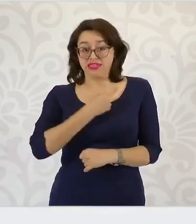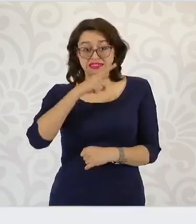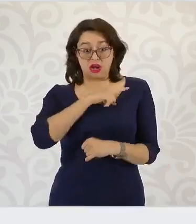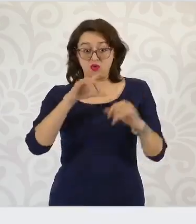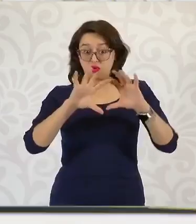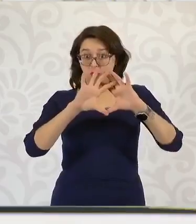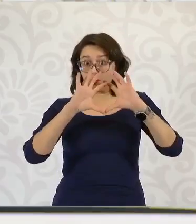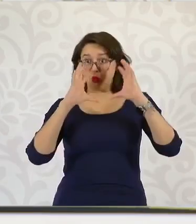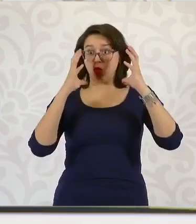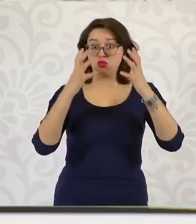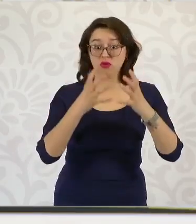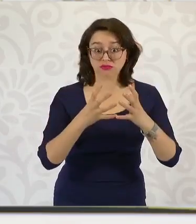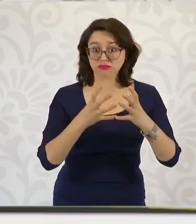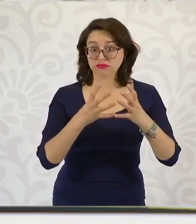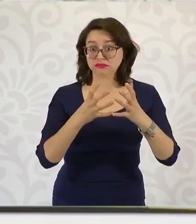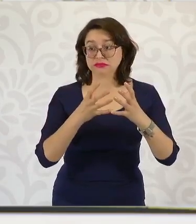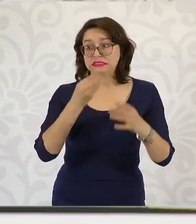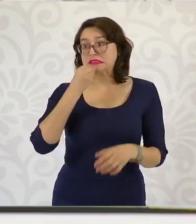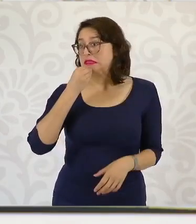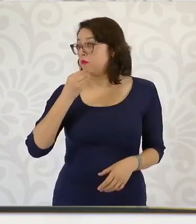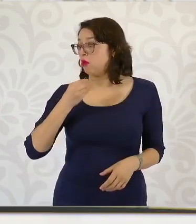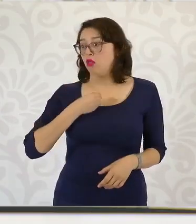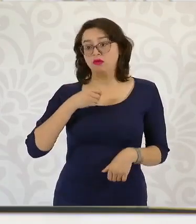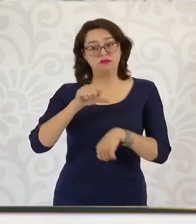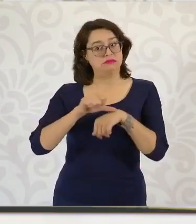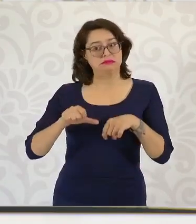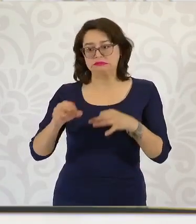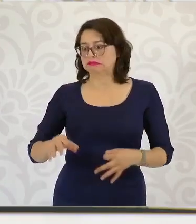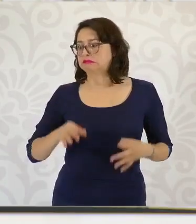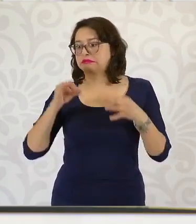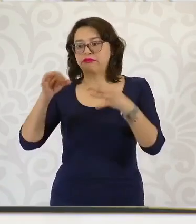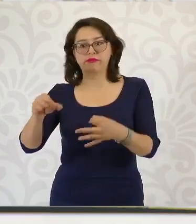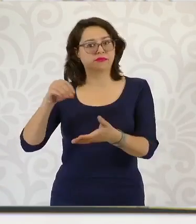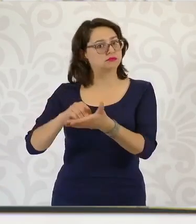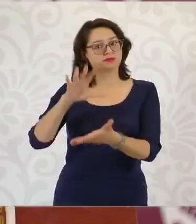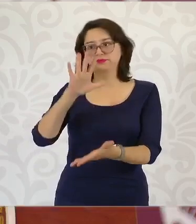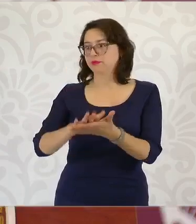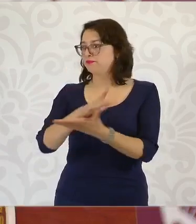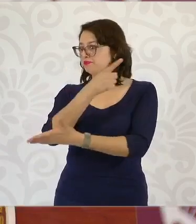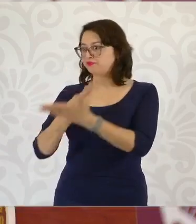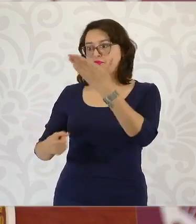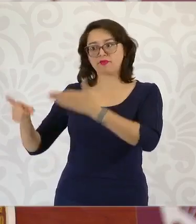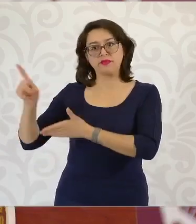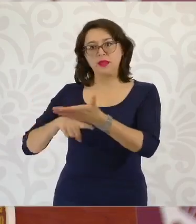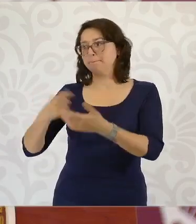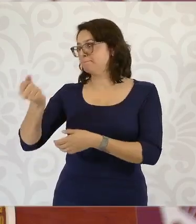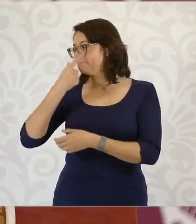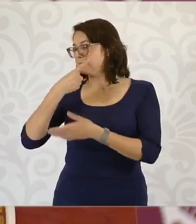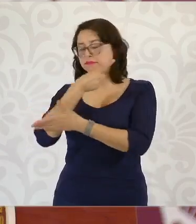que posponer cirugías, posponer atención médica, incluso compras de